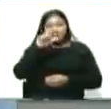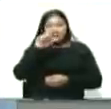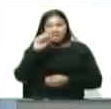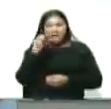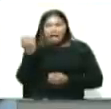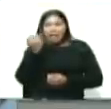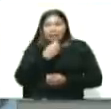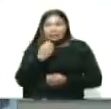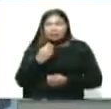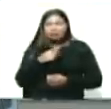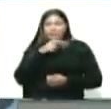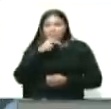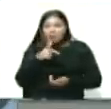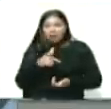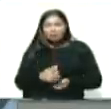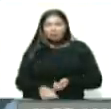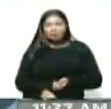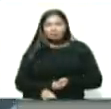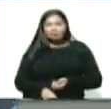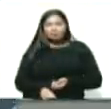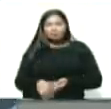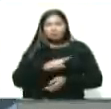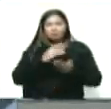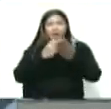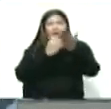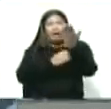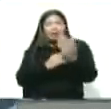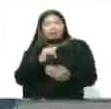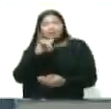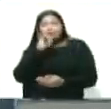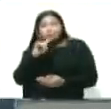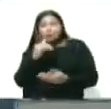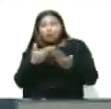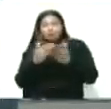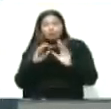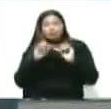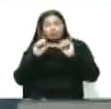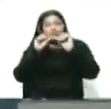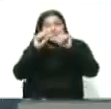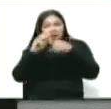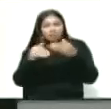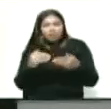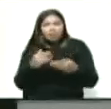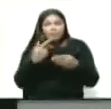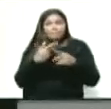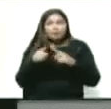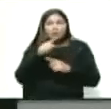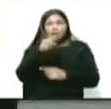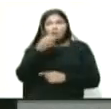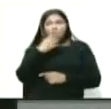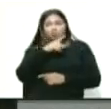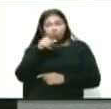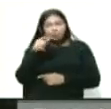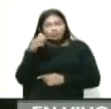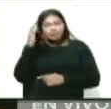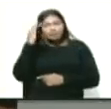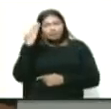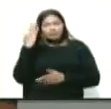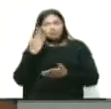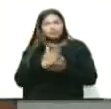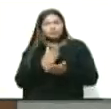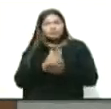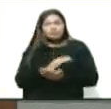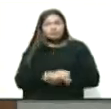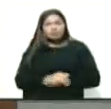en días anteriores anunciado con sus avances, pero es bueno que ustedes estén siempre